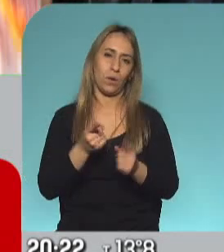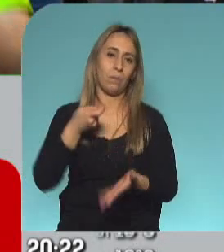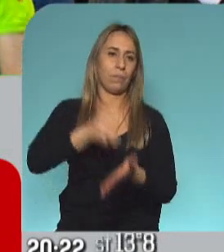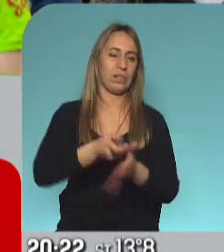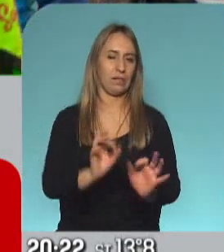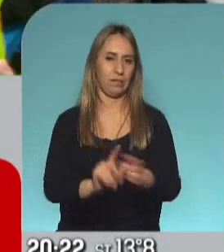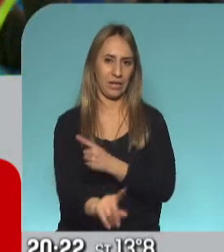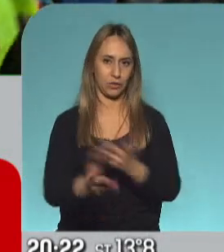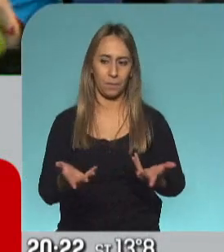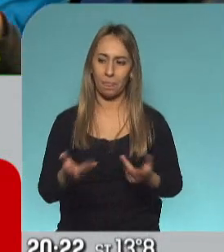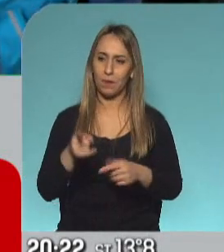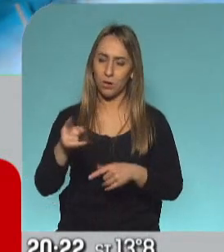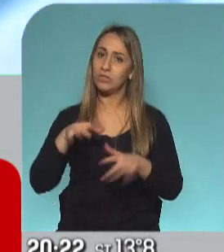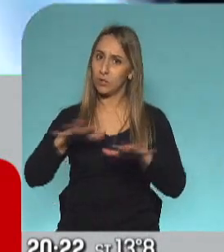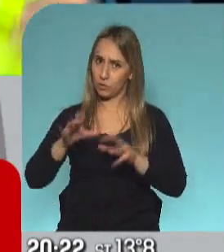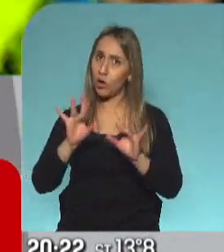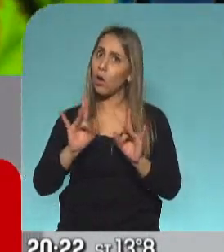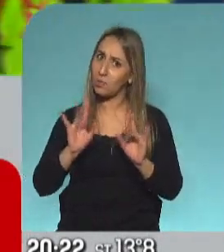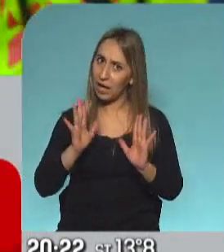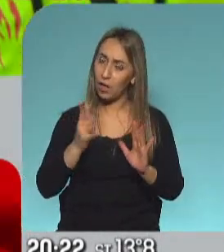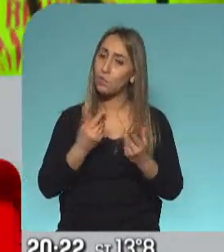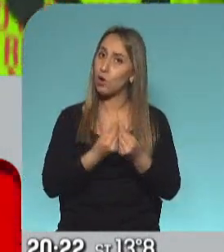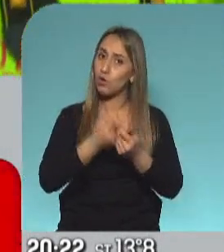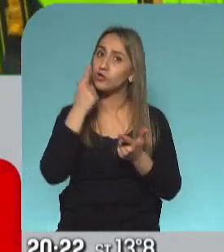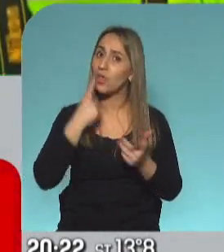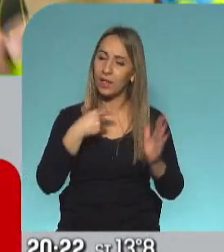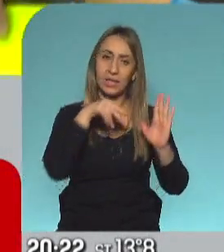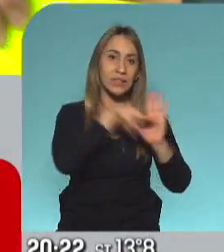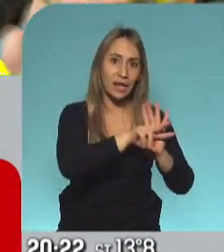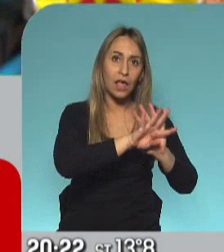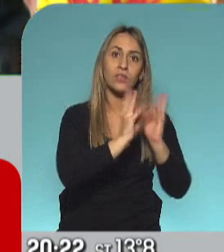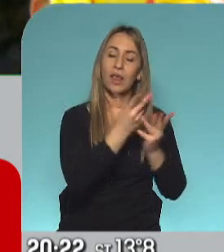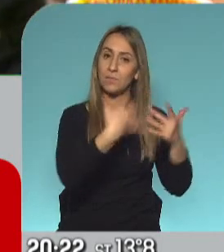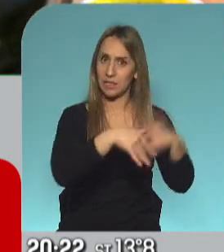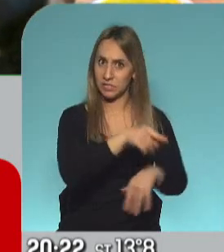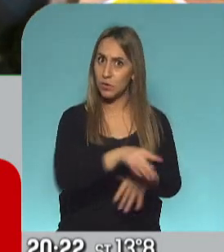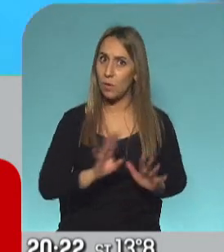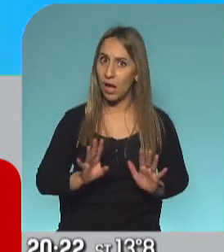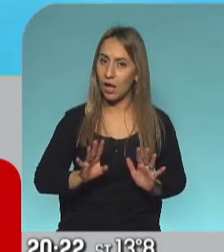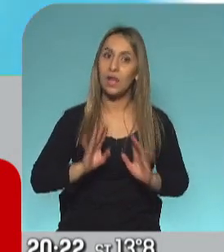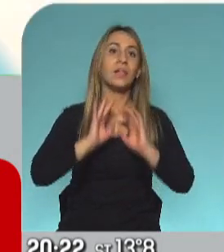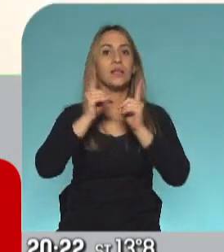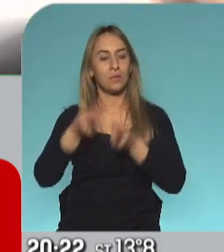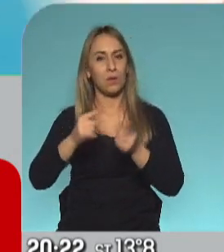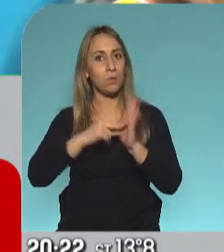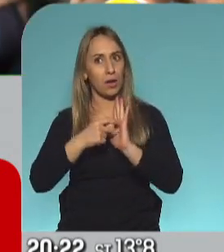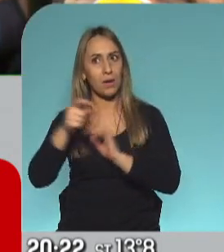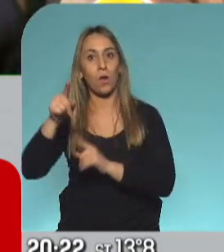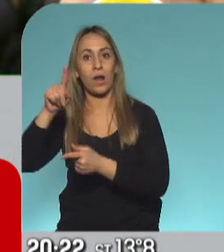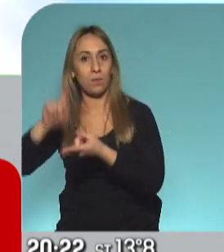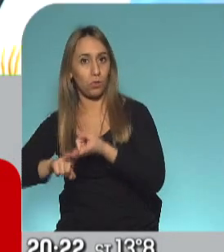embromada. Estuvo varios días en terapia intensiva. Y tuvo problemas también con la mujer. Sé